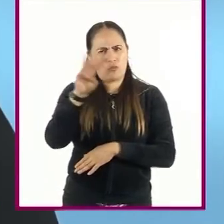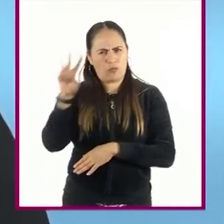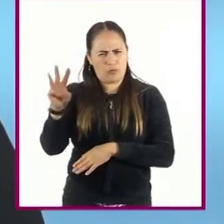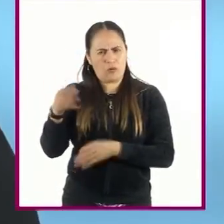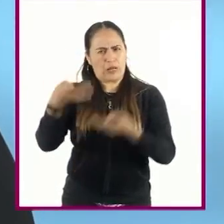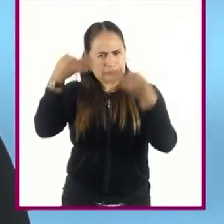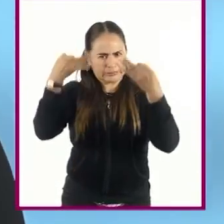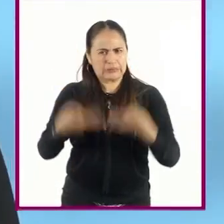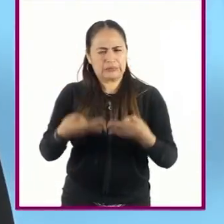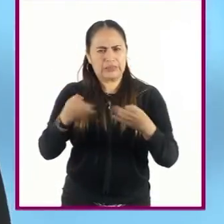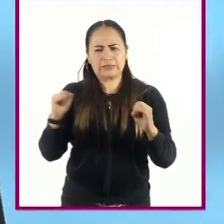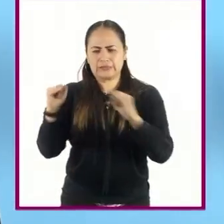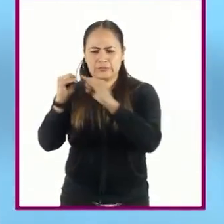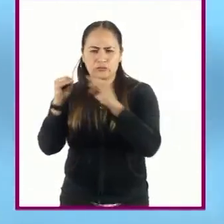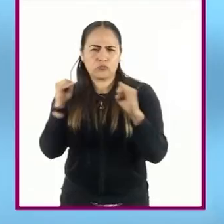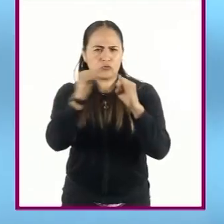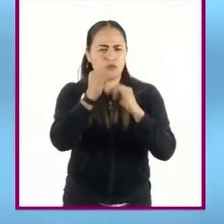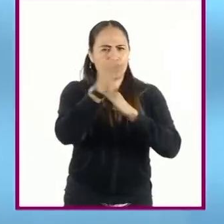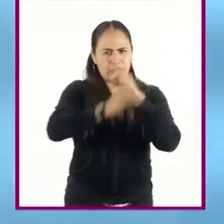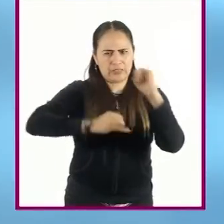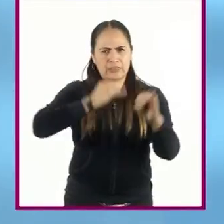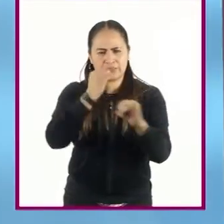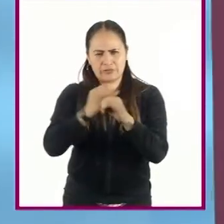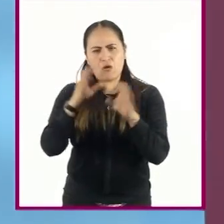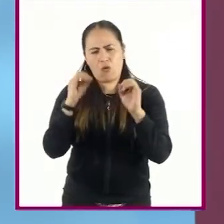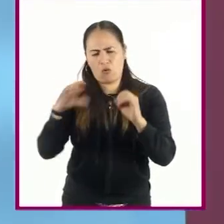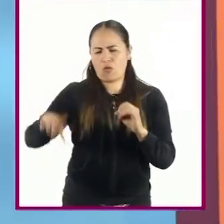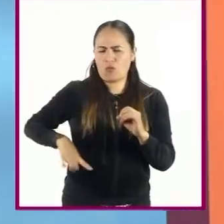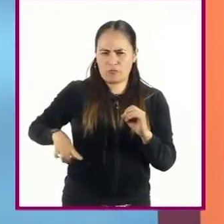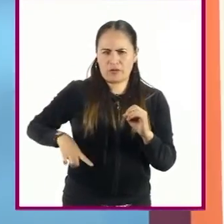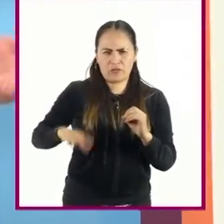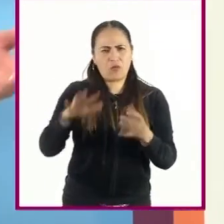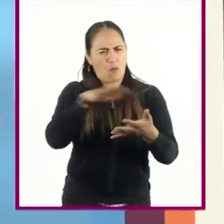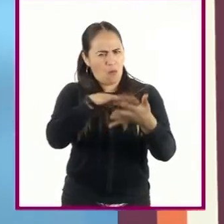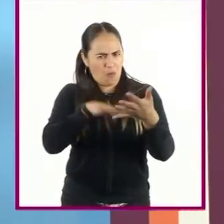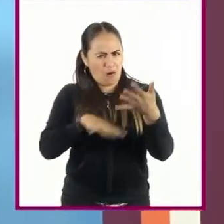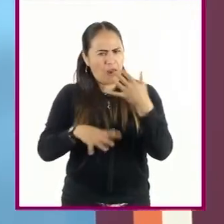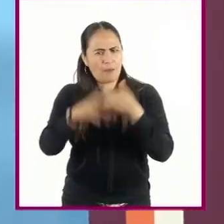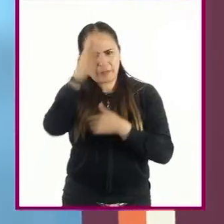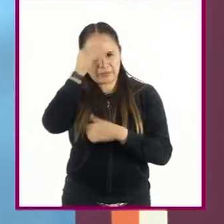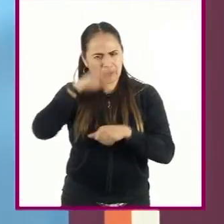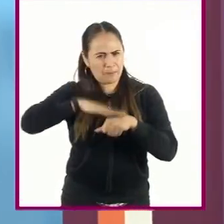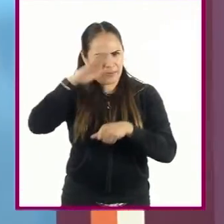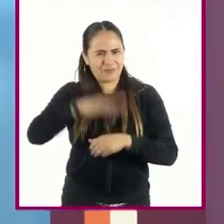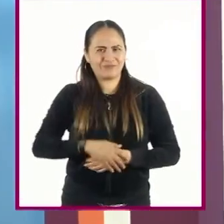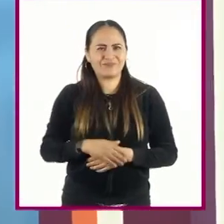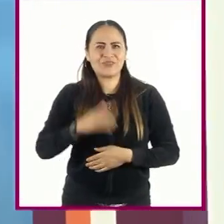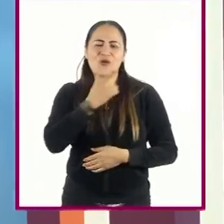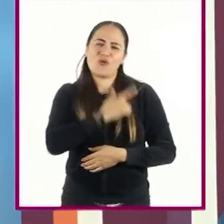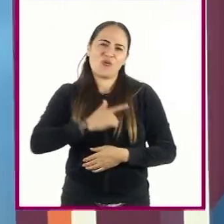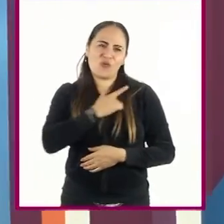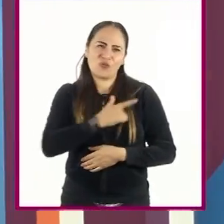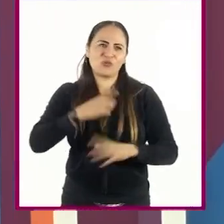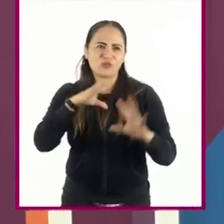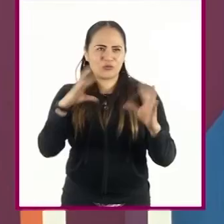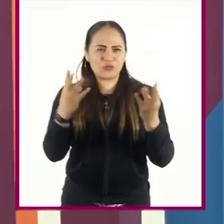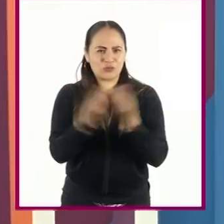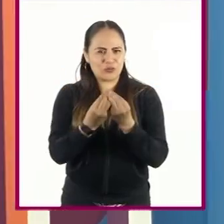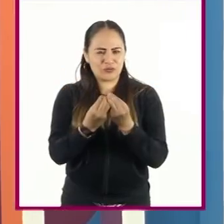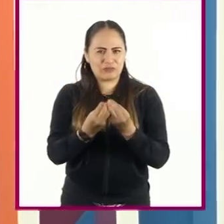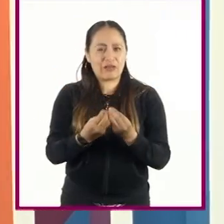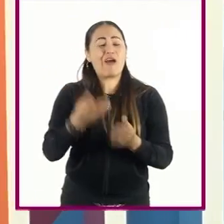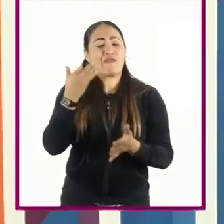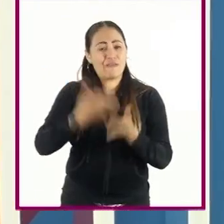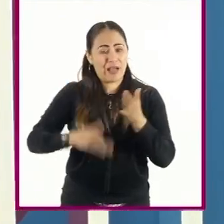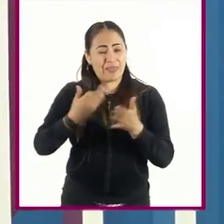de organismos internacionales y gubernamentales. Ha sido un gusto trabajar con ustedes. Aún queda mucho